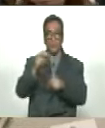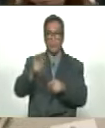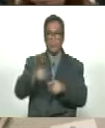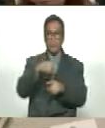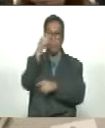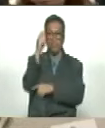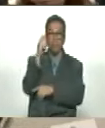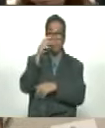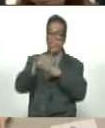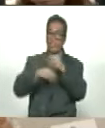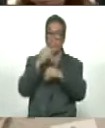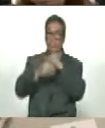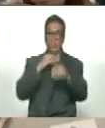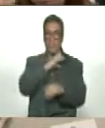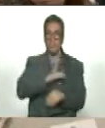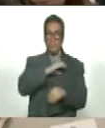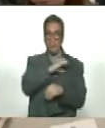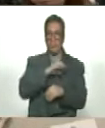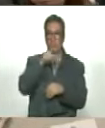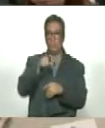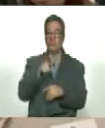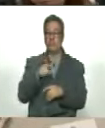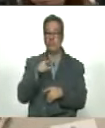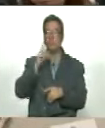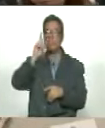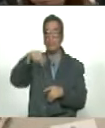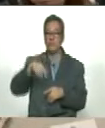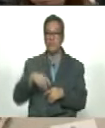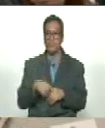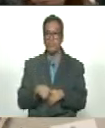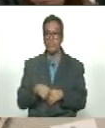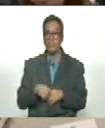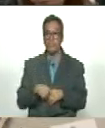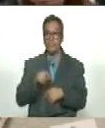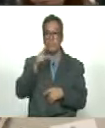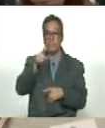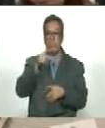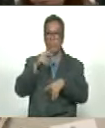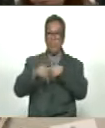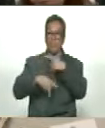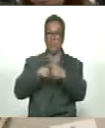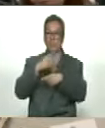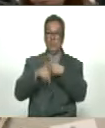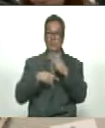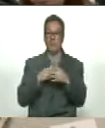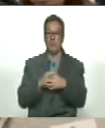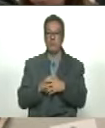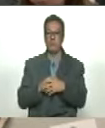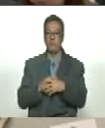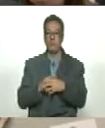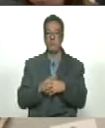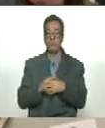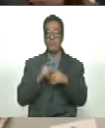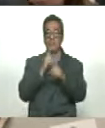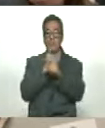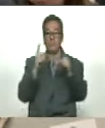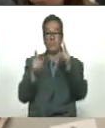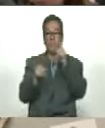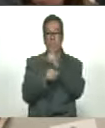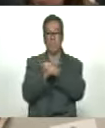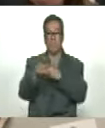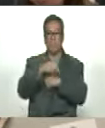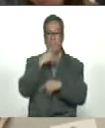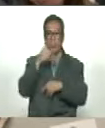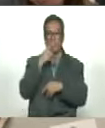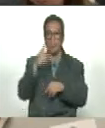parlamentario hacemos en la comisión, sino también que es producto de que los cambios